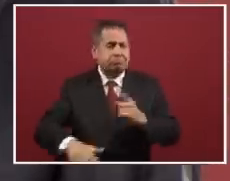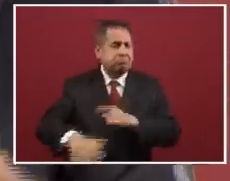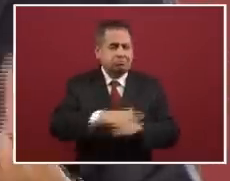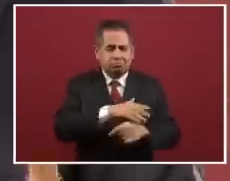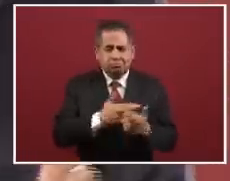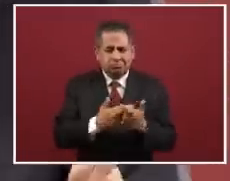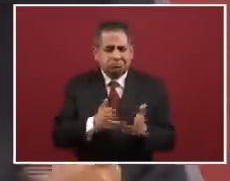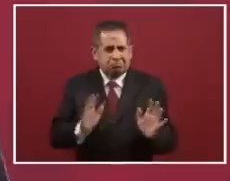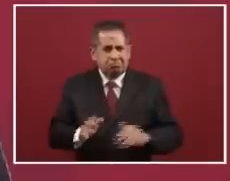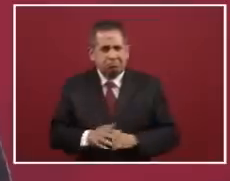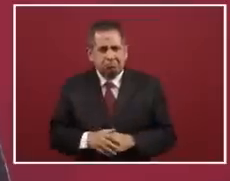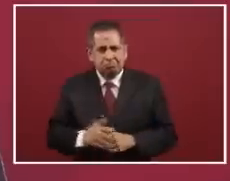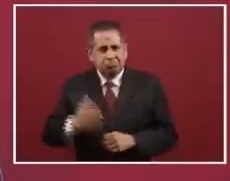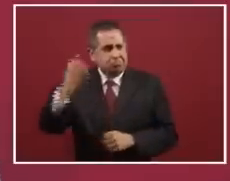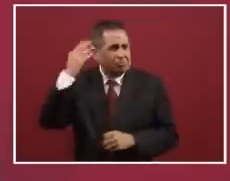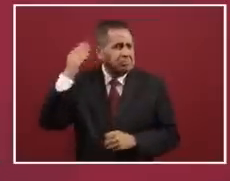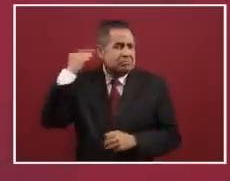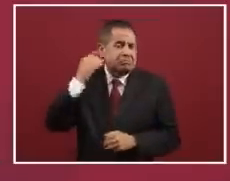ecológicamente ya impactada,